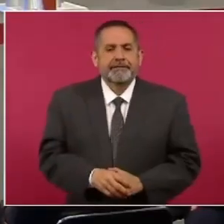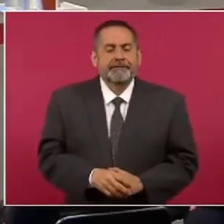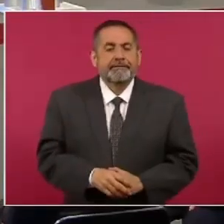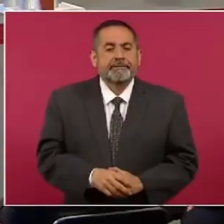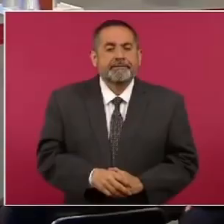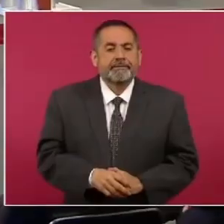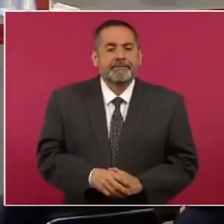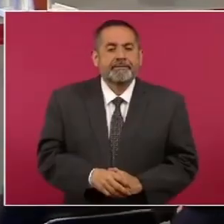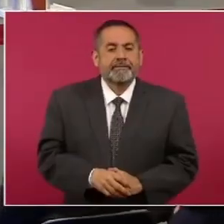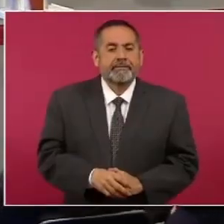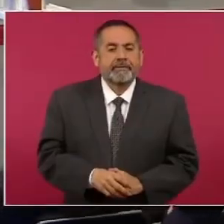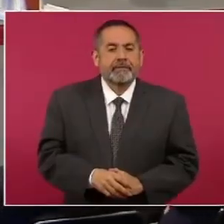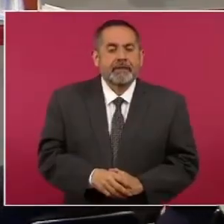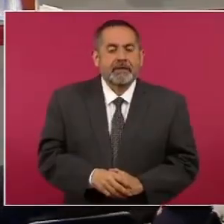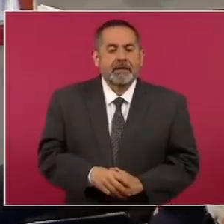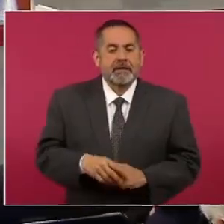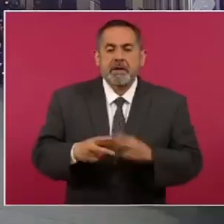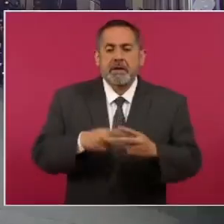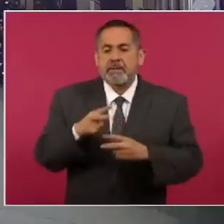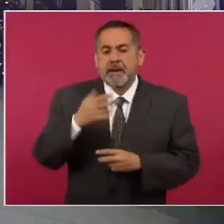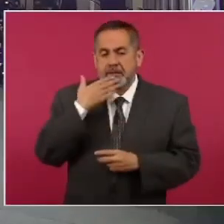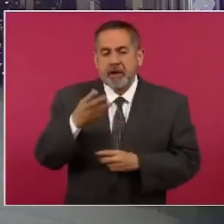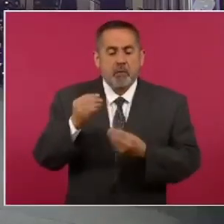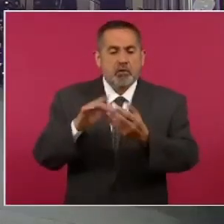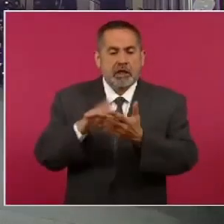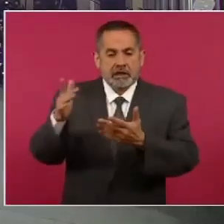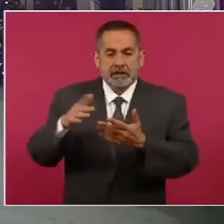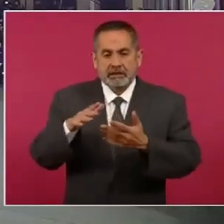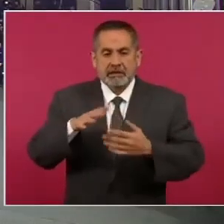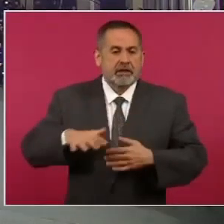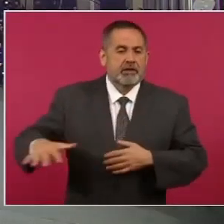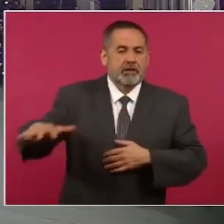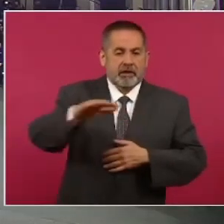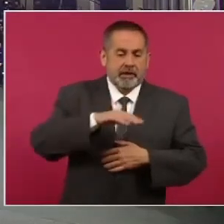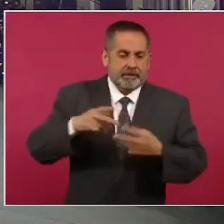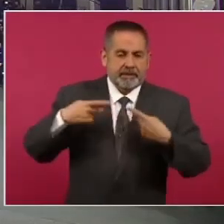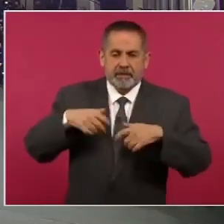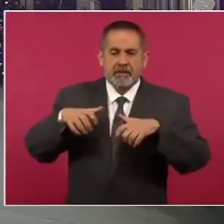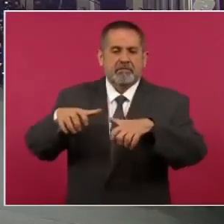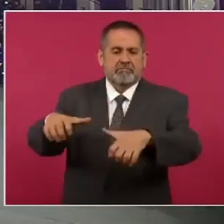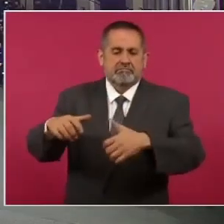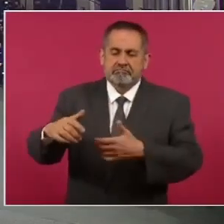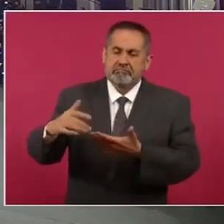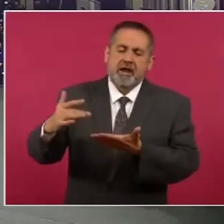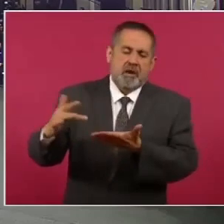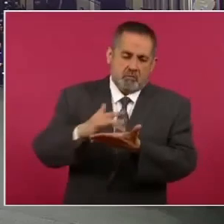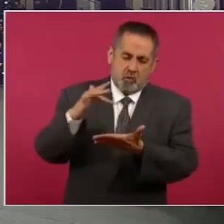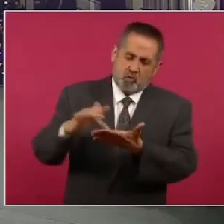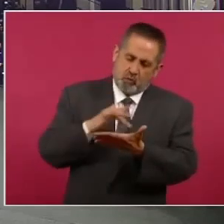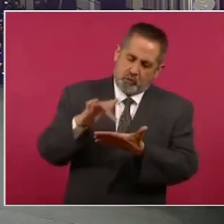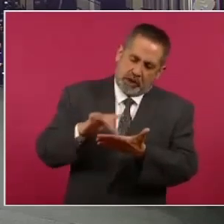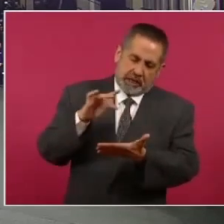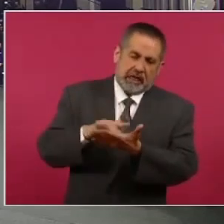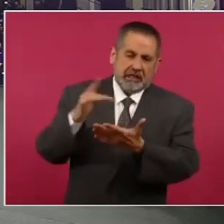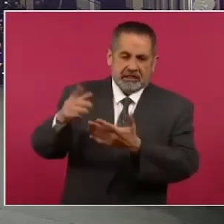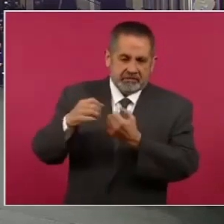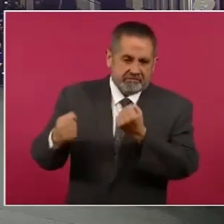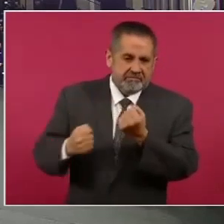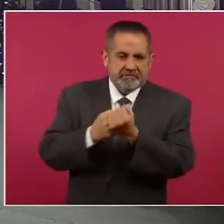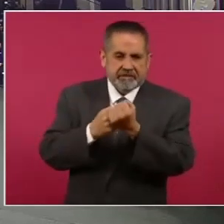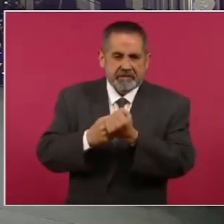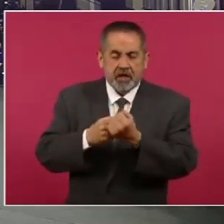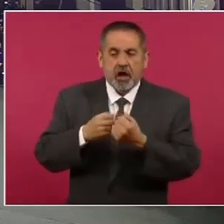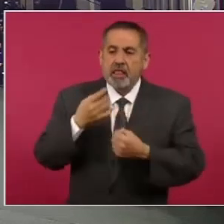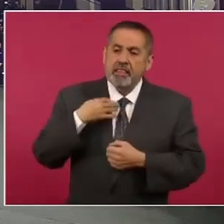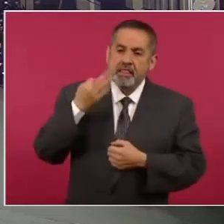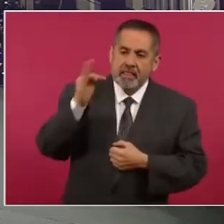Vamos bien y muchas gracias al pueblo por su apoyo, su respaldo y nunca los